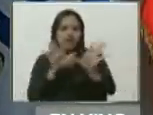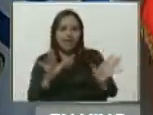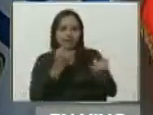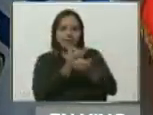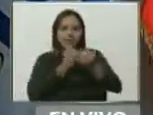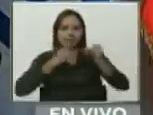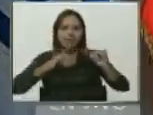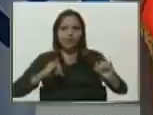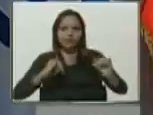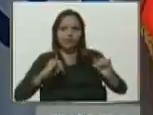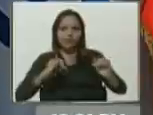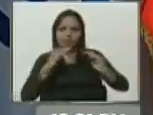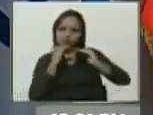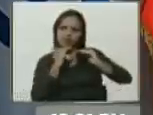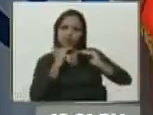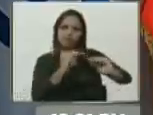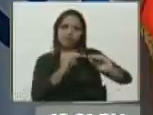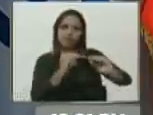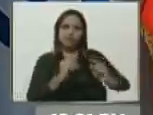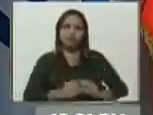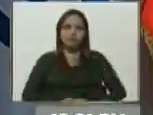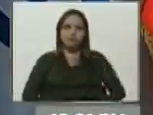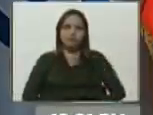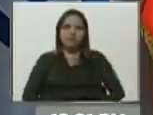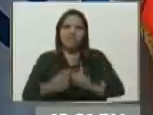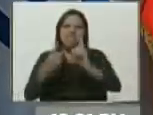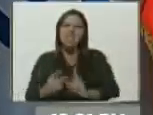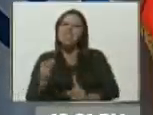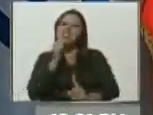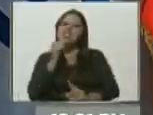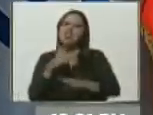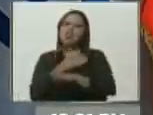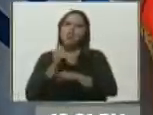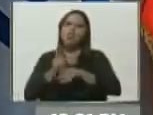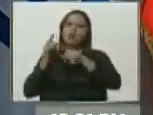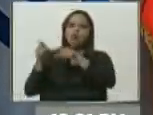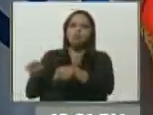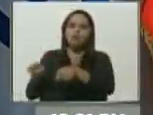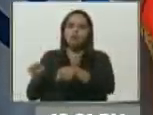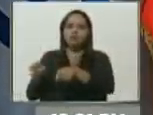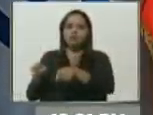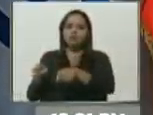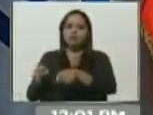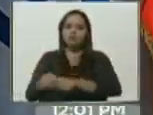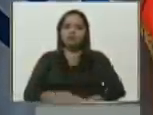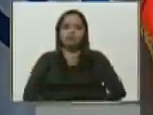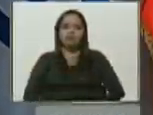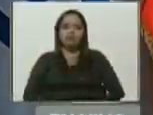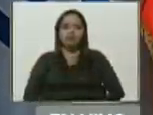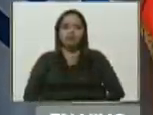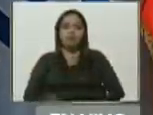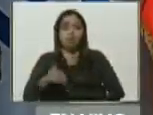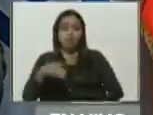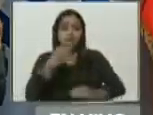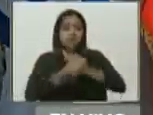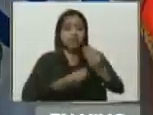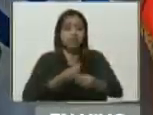e imparcial, sino que se determinen las responsabilidades a que haya lugar de quienes cometieron